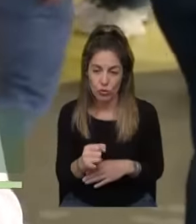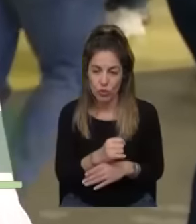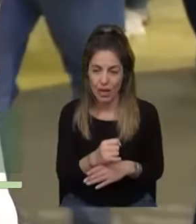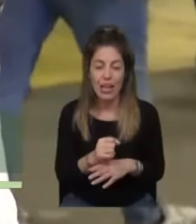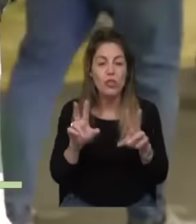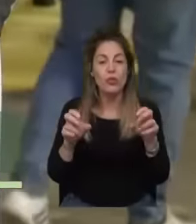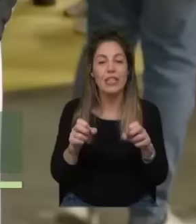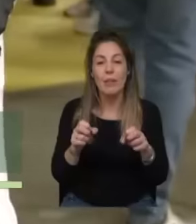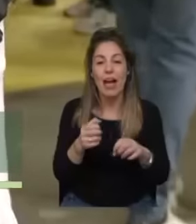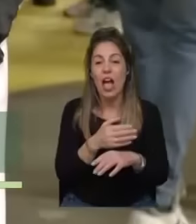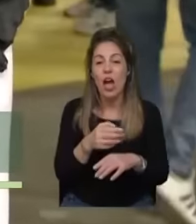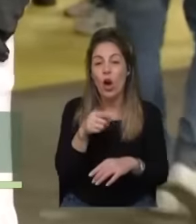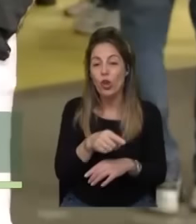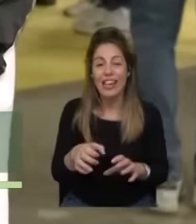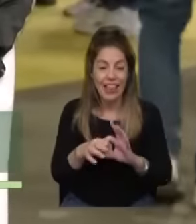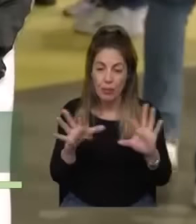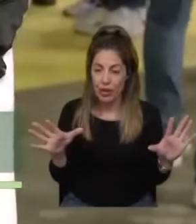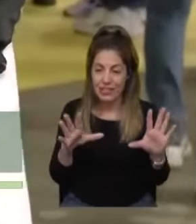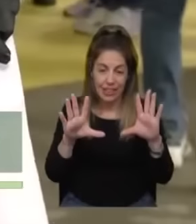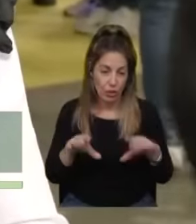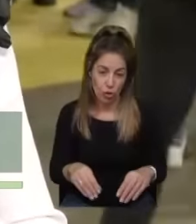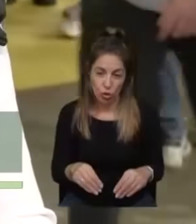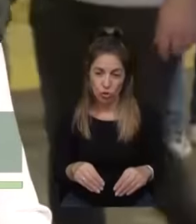una cuestión que afecta a la democracia de todas y de todos.